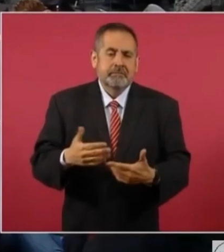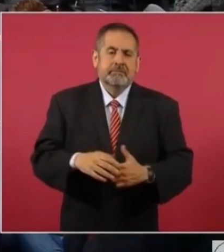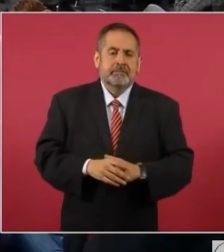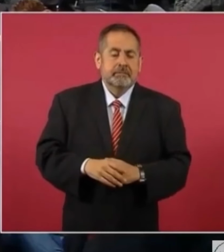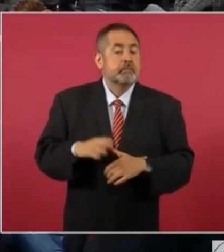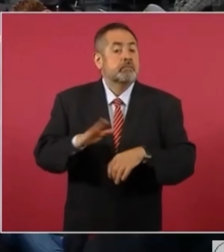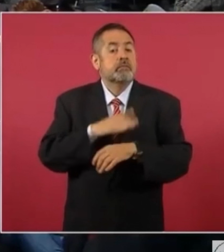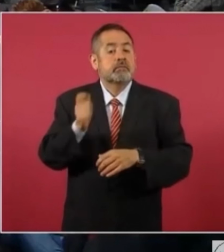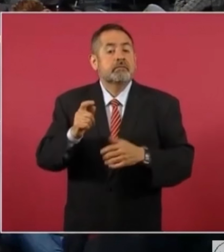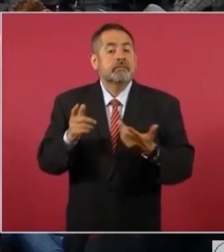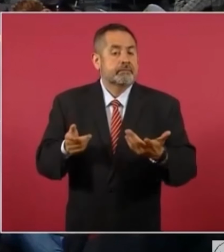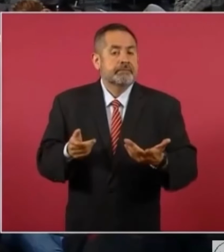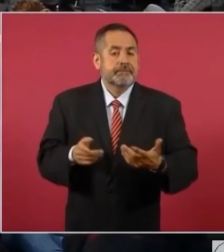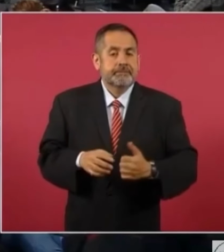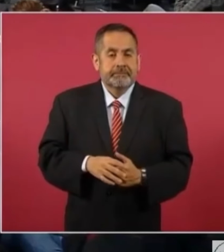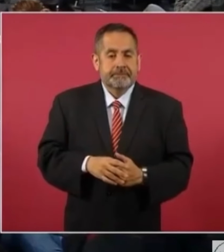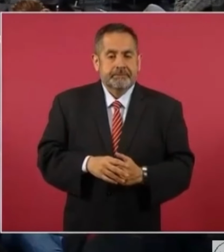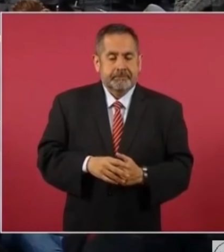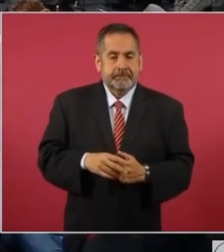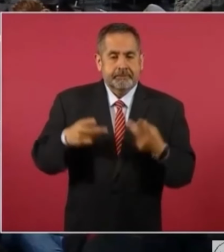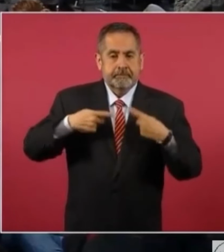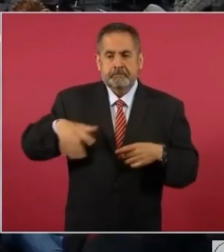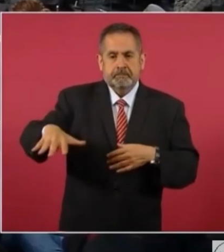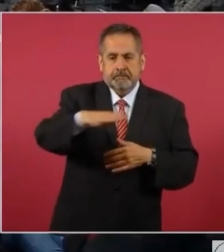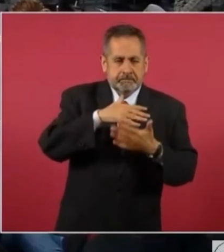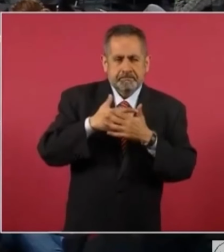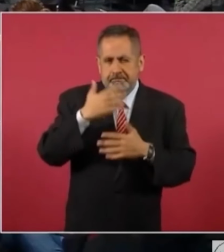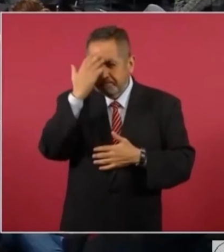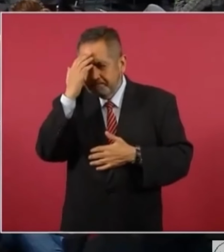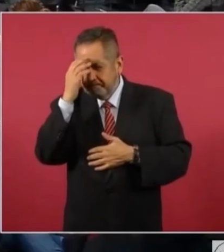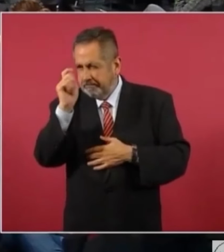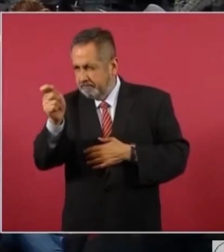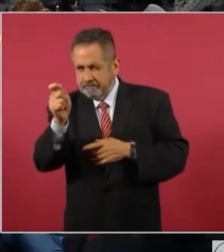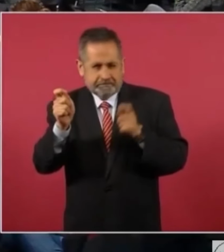Porque también el pueblo sabe quién